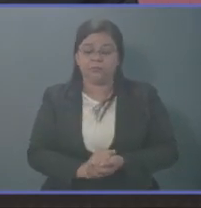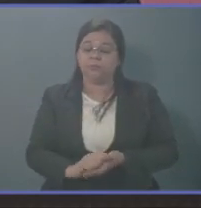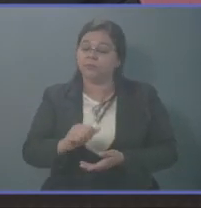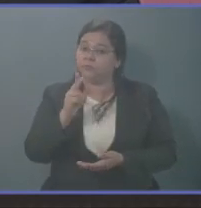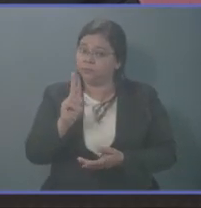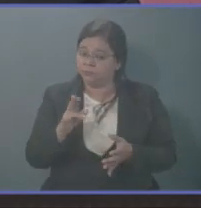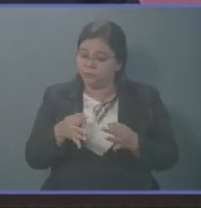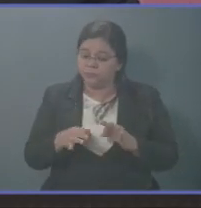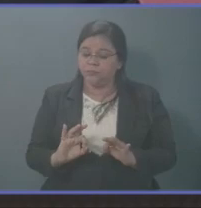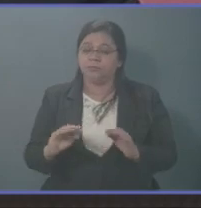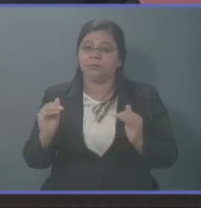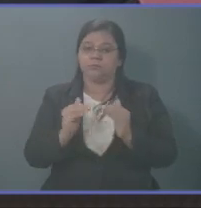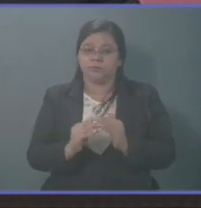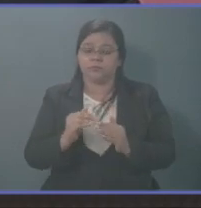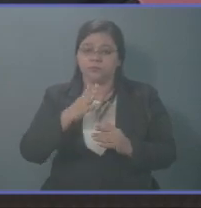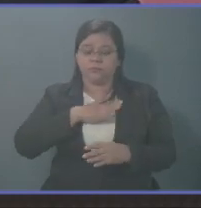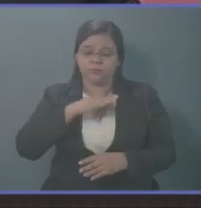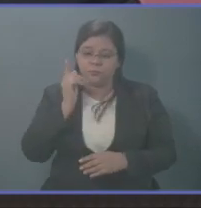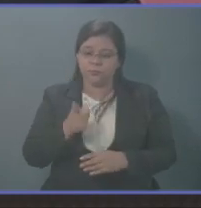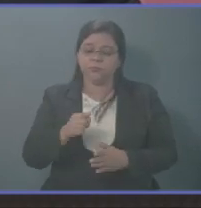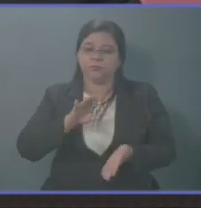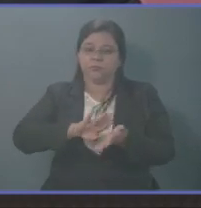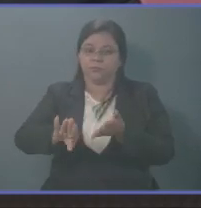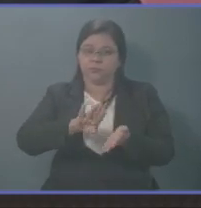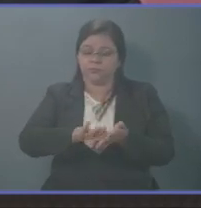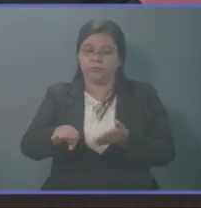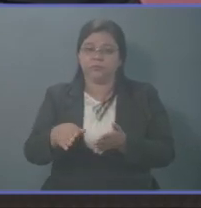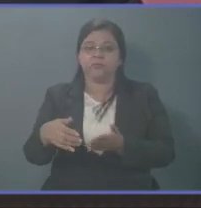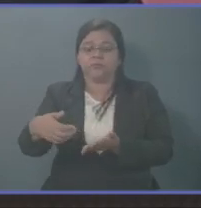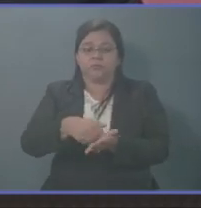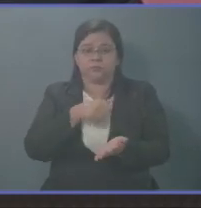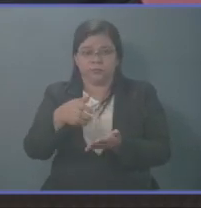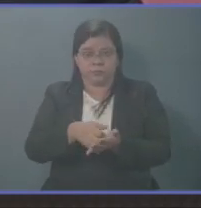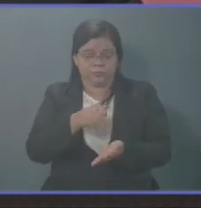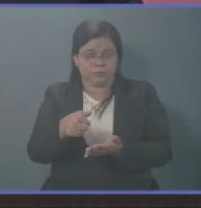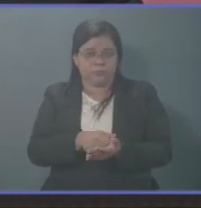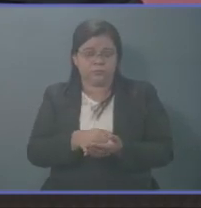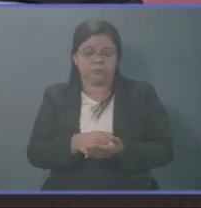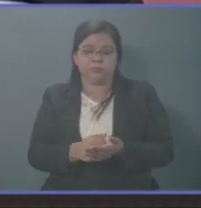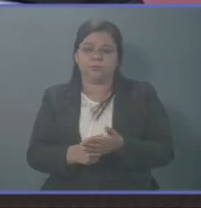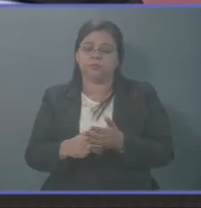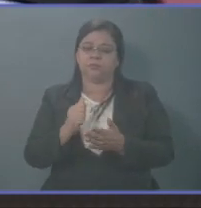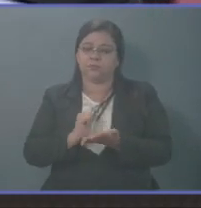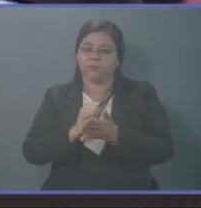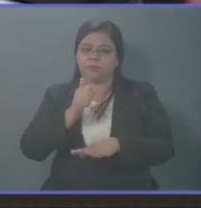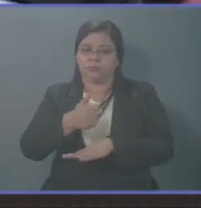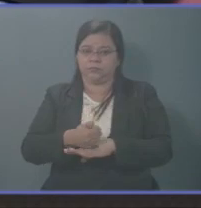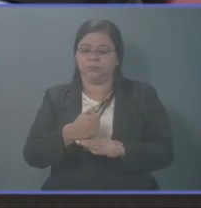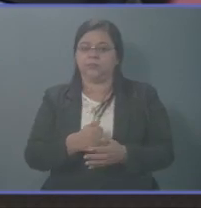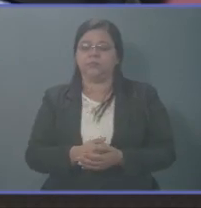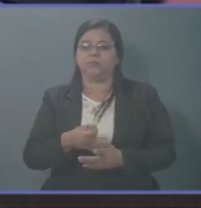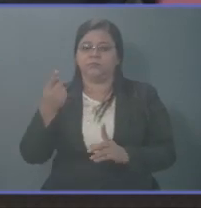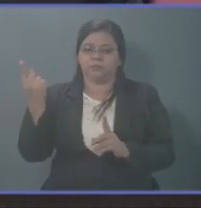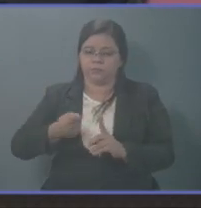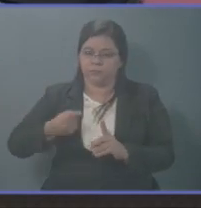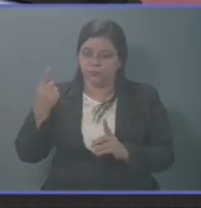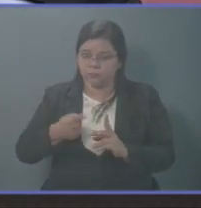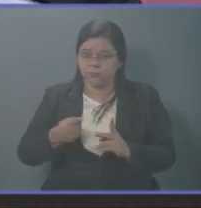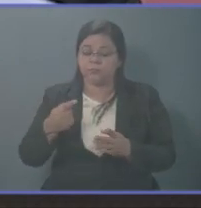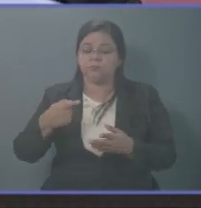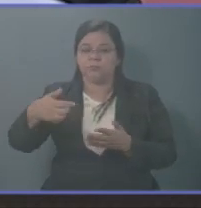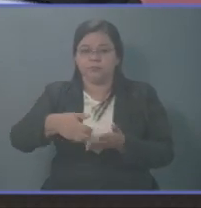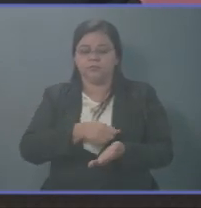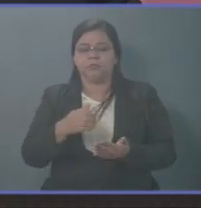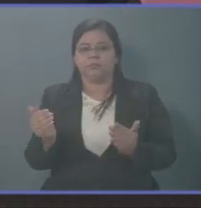Asimismo, para fijar la obligación de pagar intereses tributarios, tipificar infracciones y establecer sanciones,